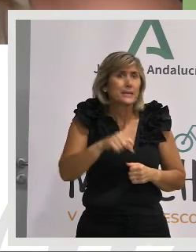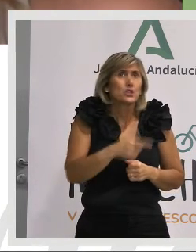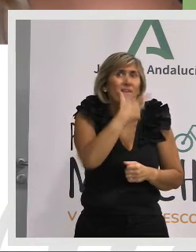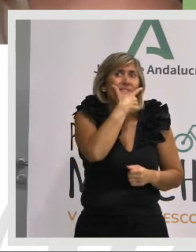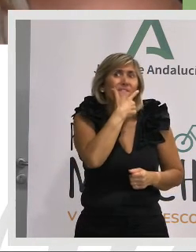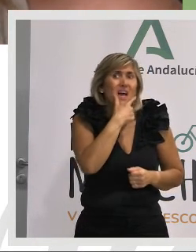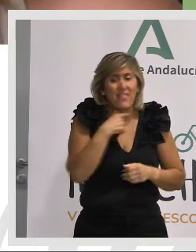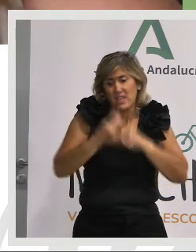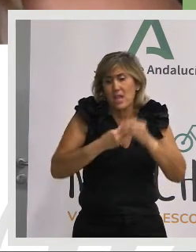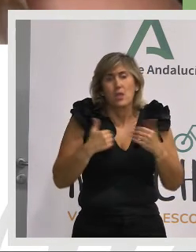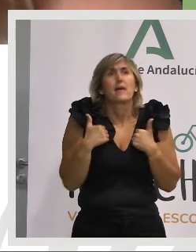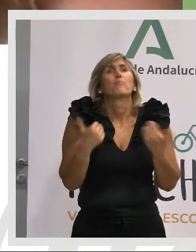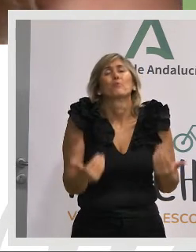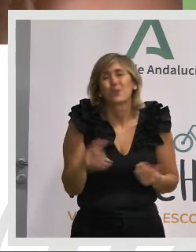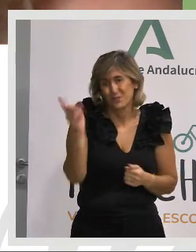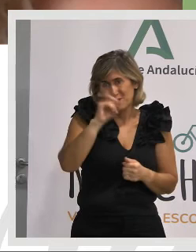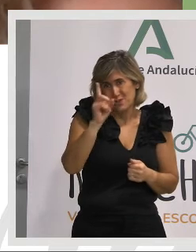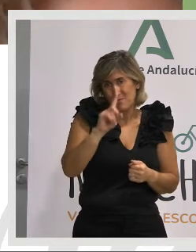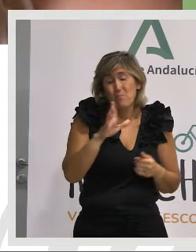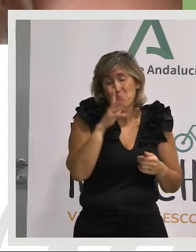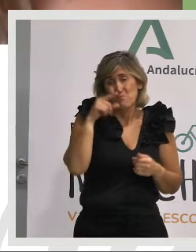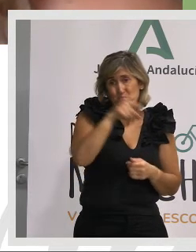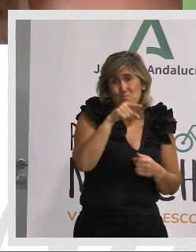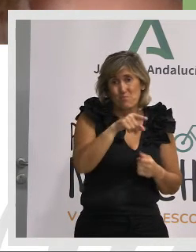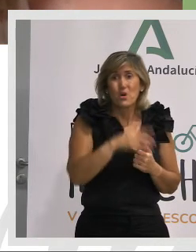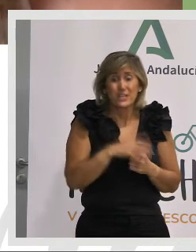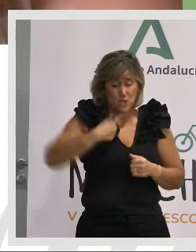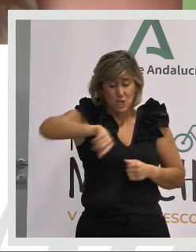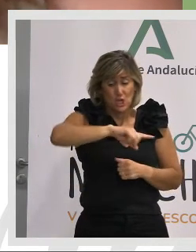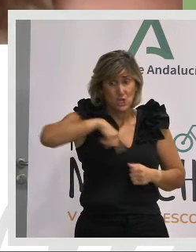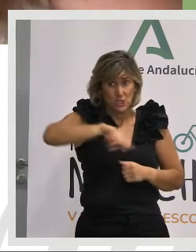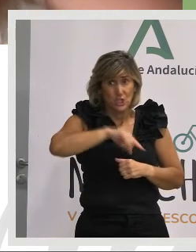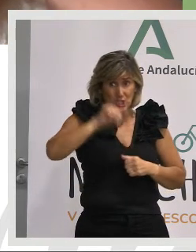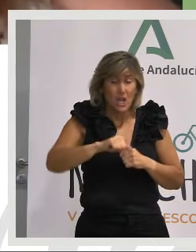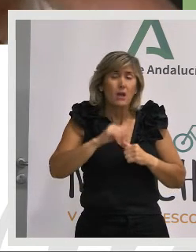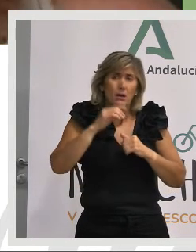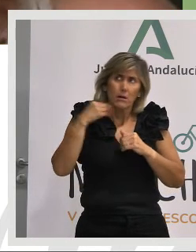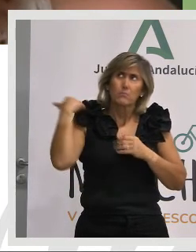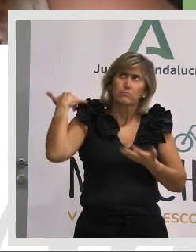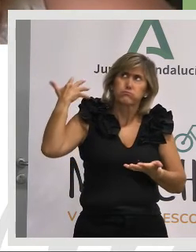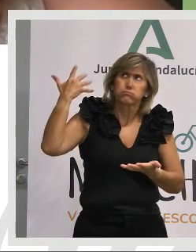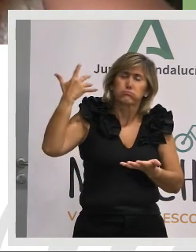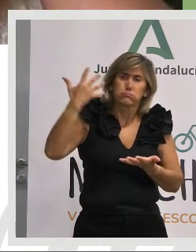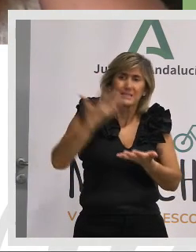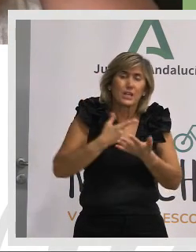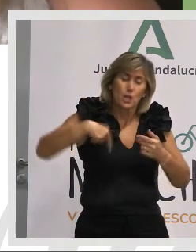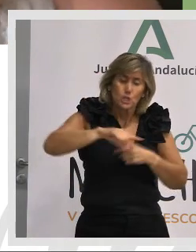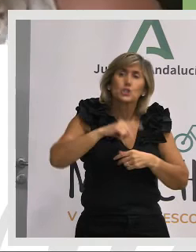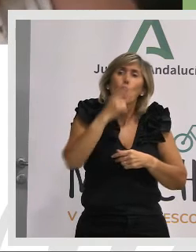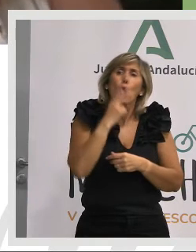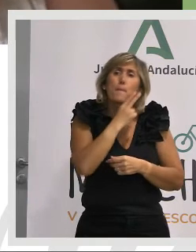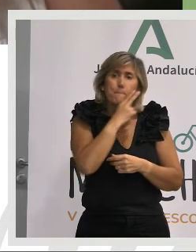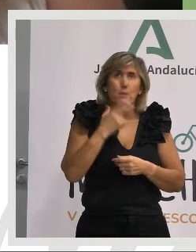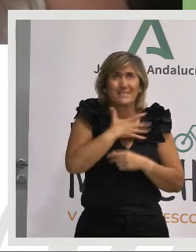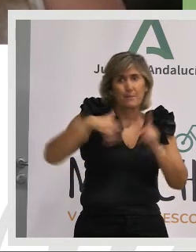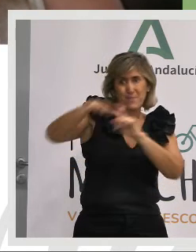haya llegado de pronto y por eso nosotros en nuestro centro llevamos mucho tiempo con este compromiso. En